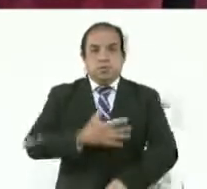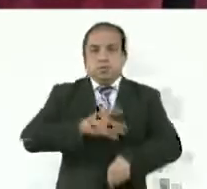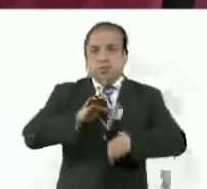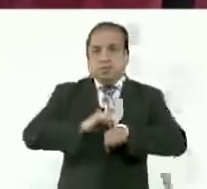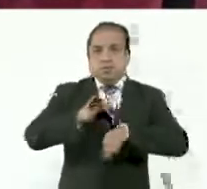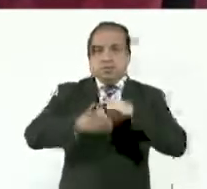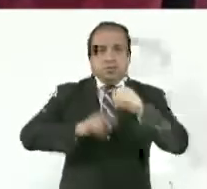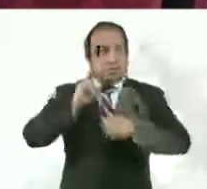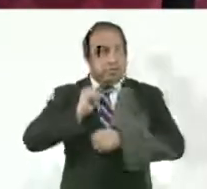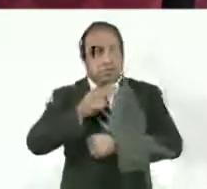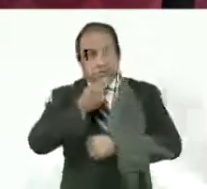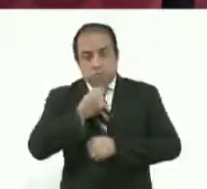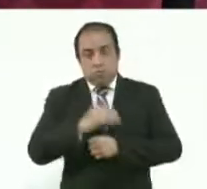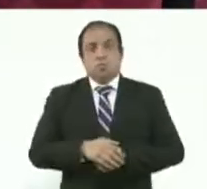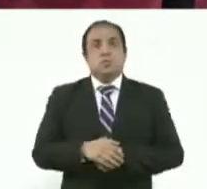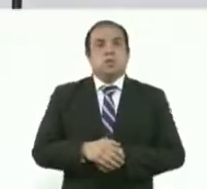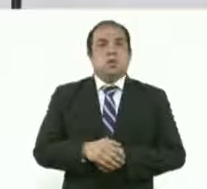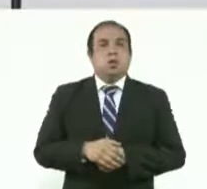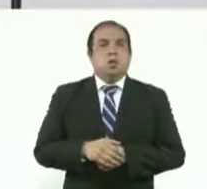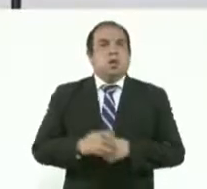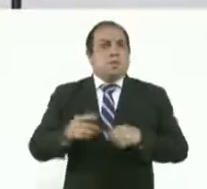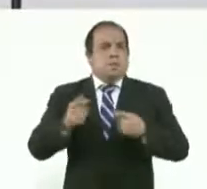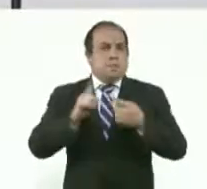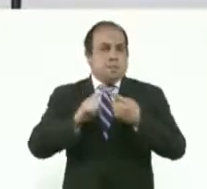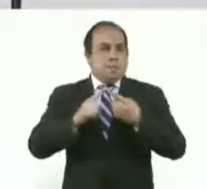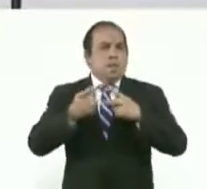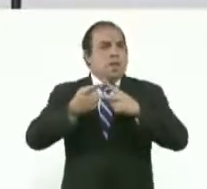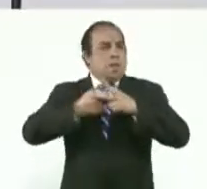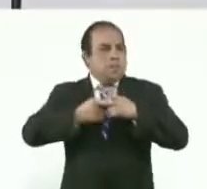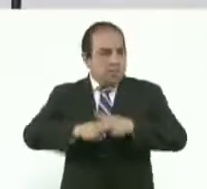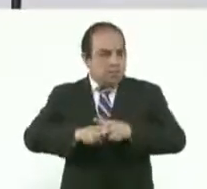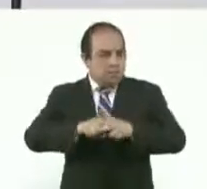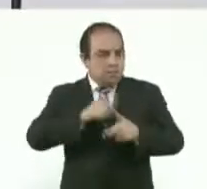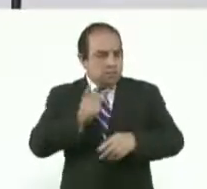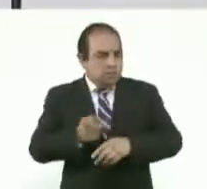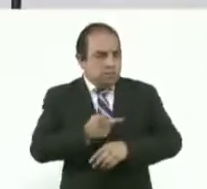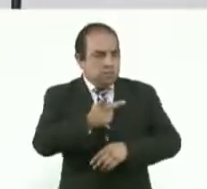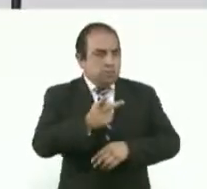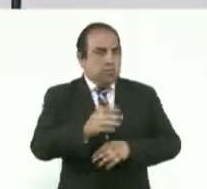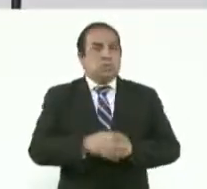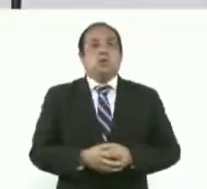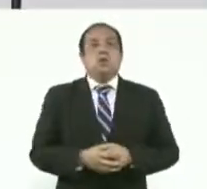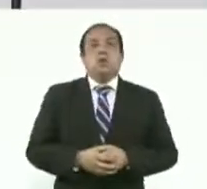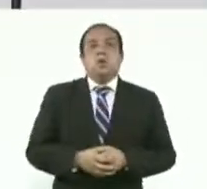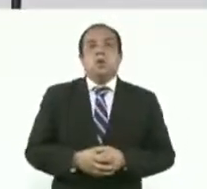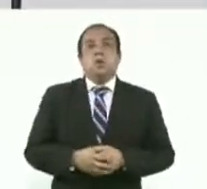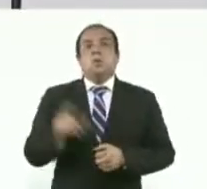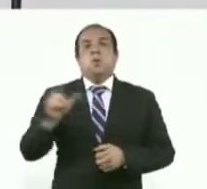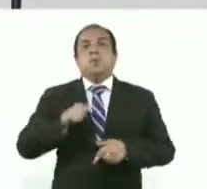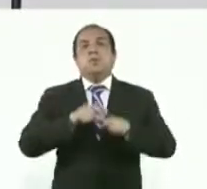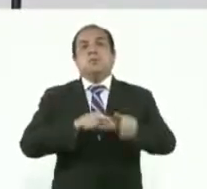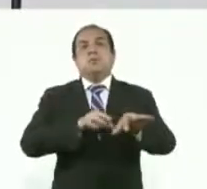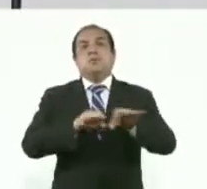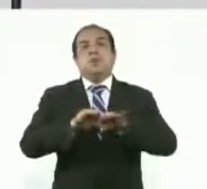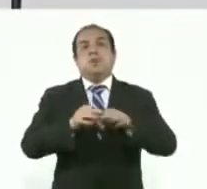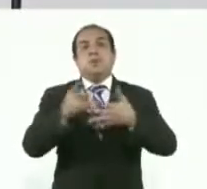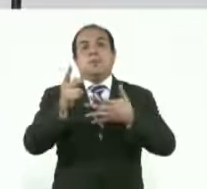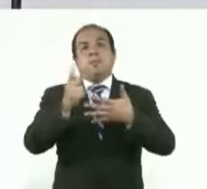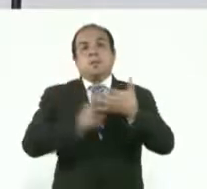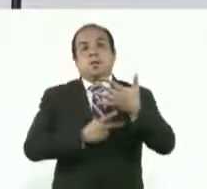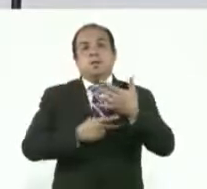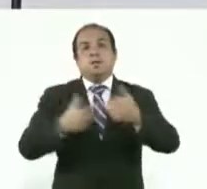Buenos días a todos. A mí me gustaría comenzar por preguntarle, ¿hasta cuándo va a seguir operando este esquema